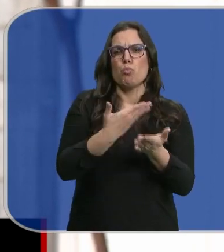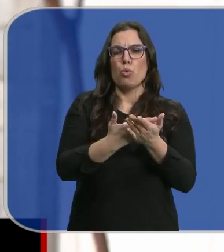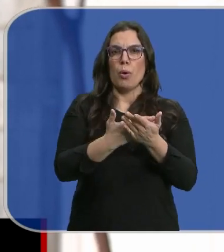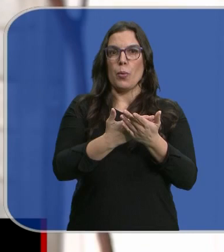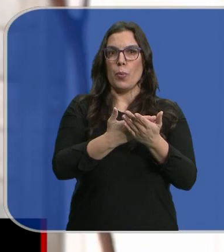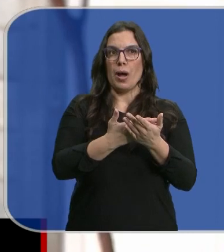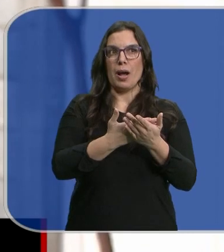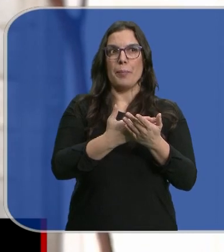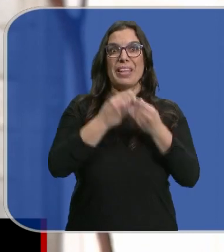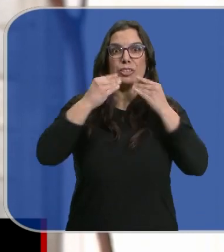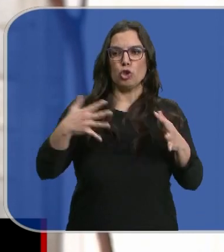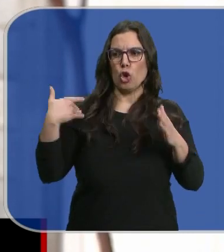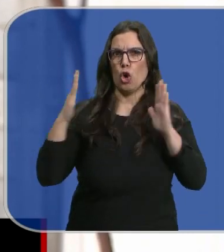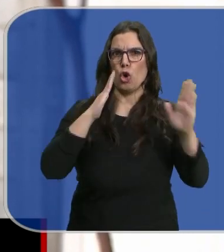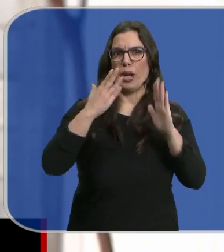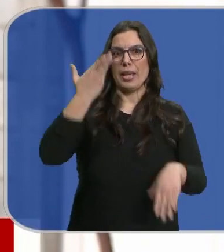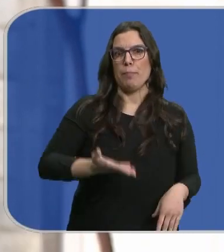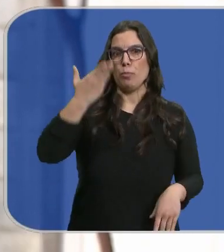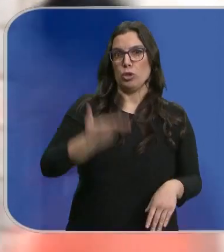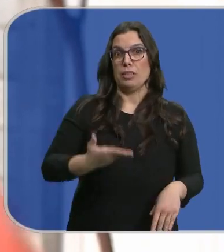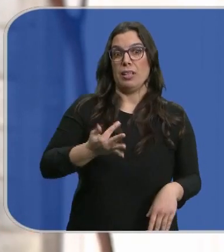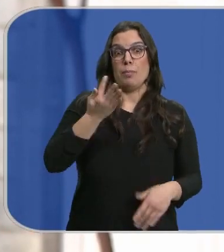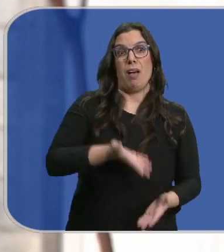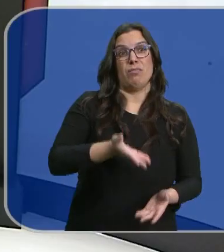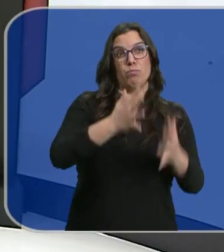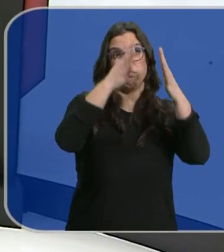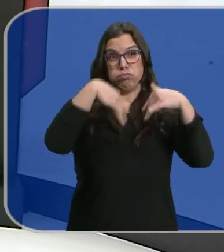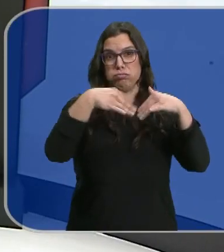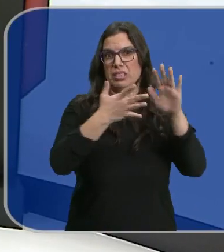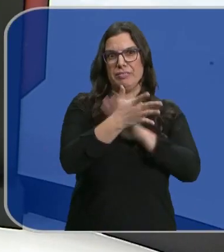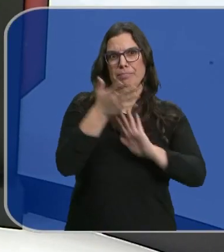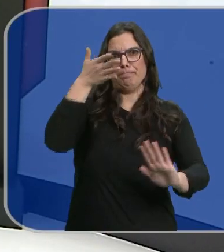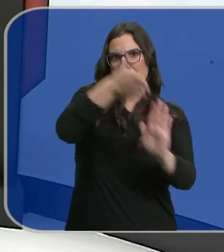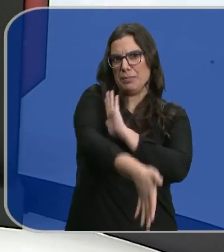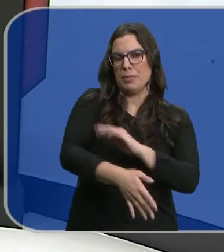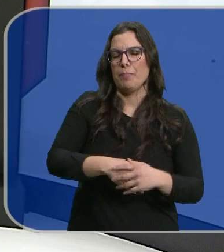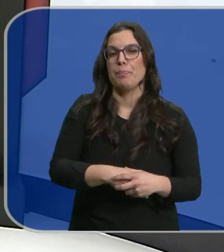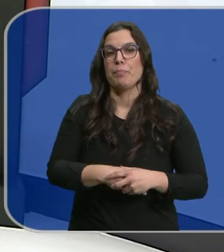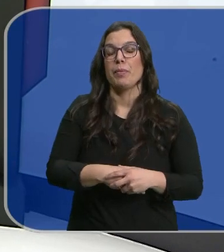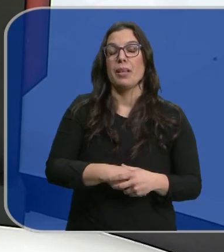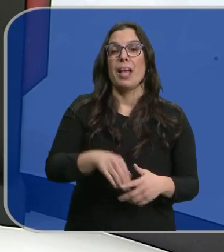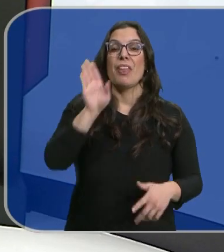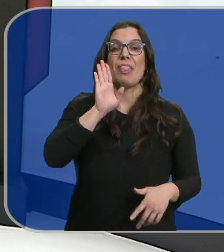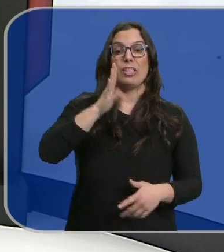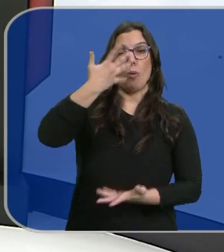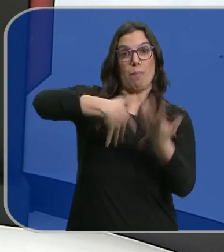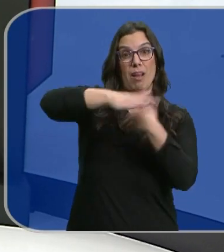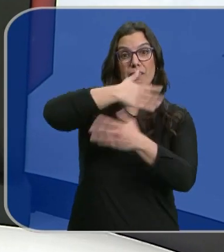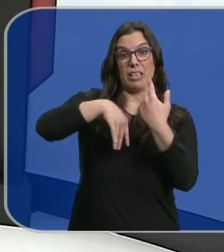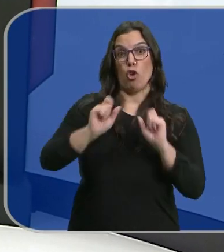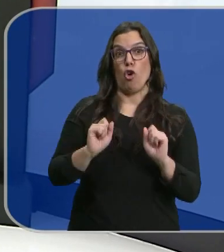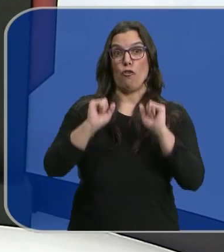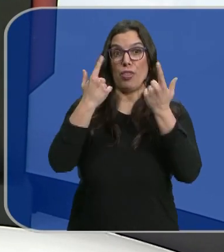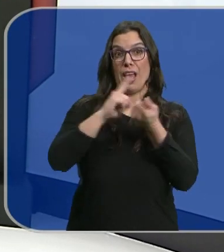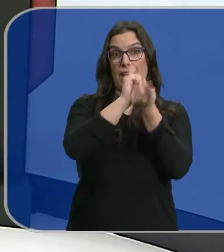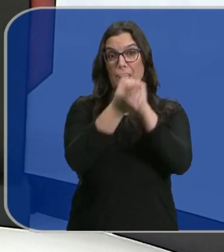población y además es irreversible. La reforma del delito de malversación no entrará en vigor hasta el